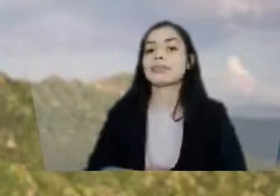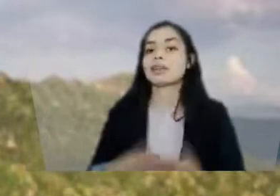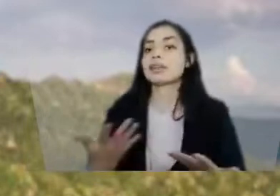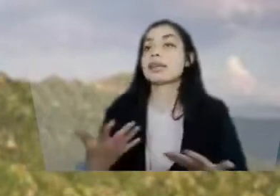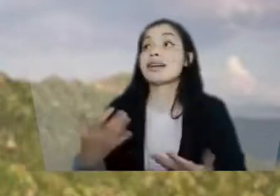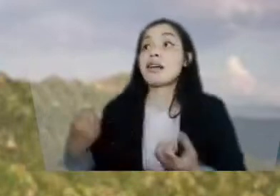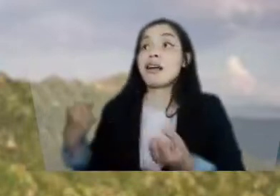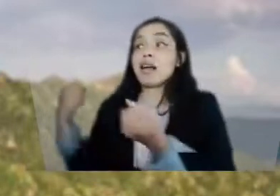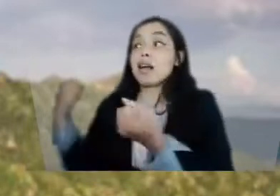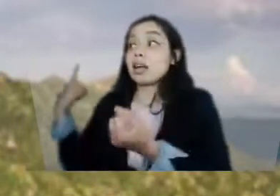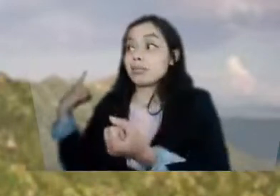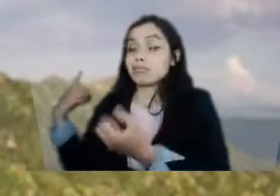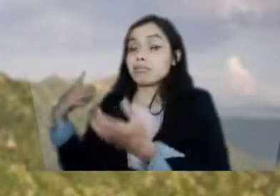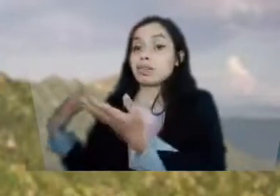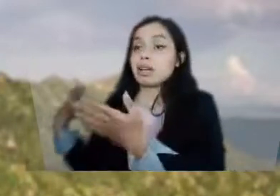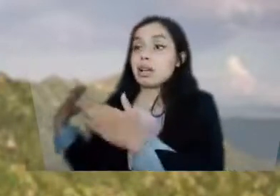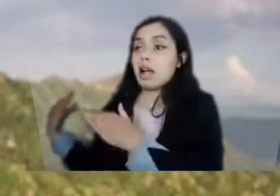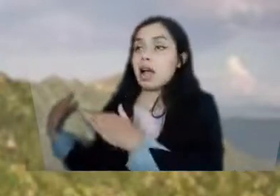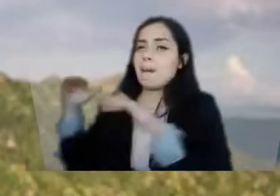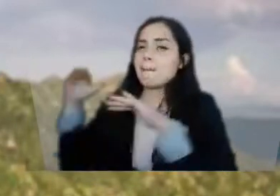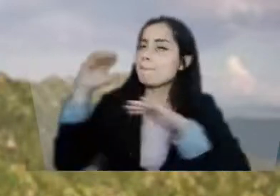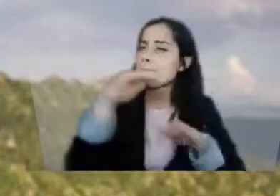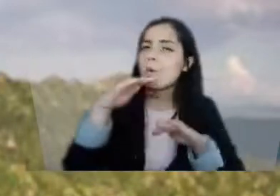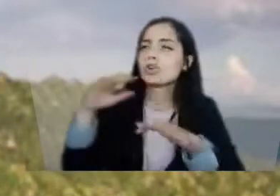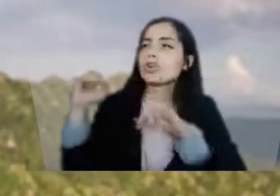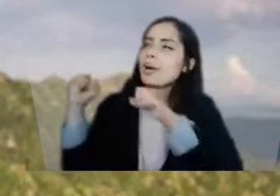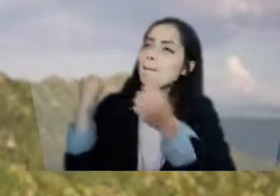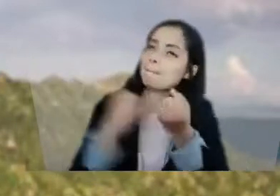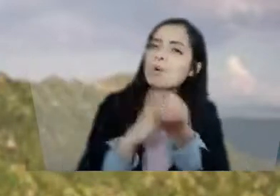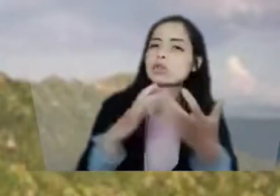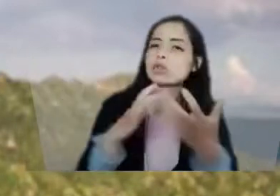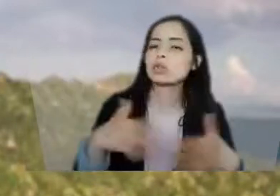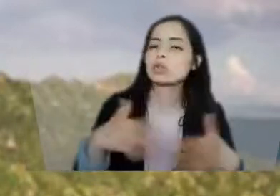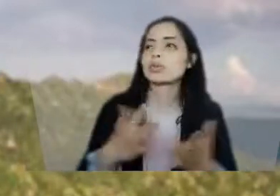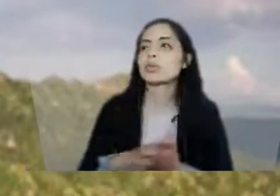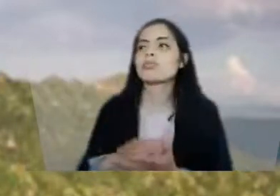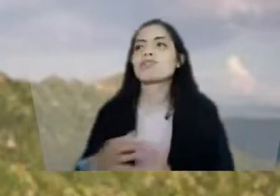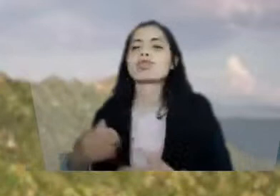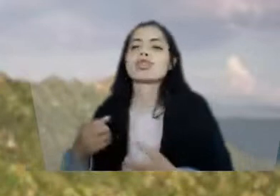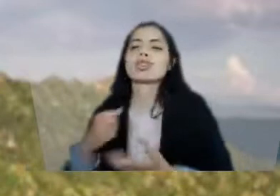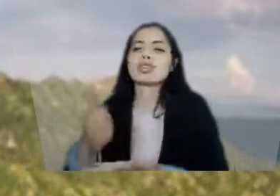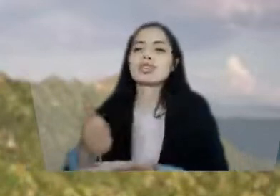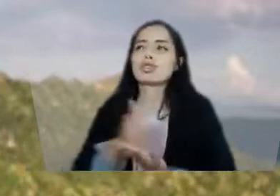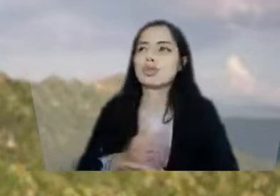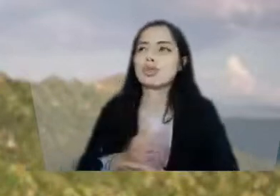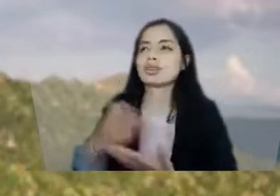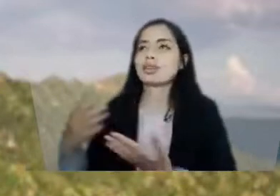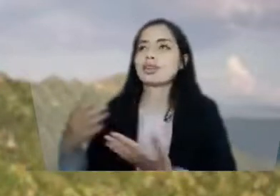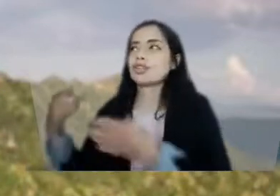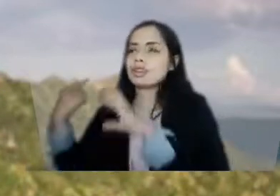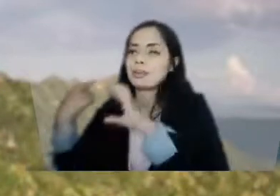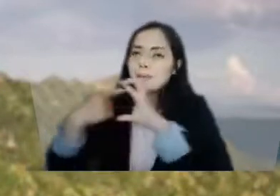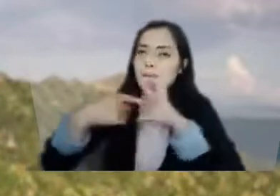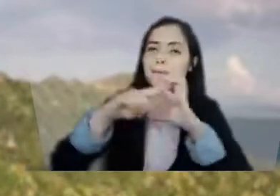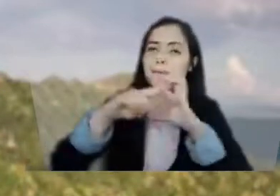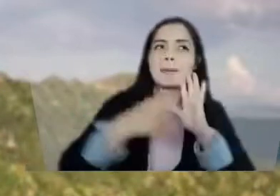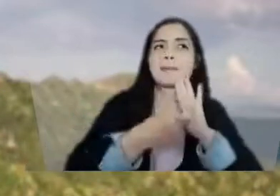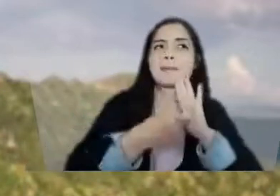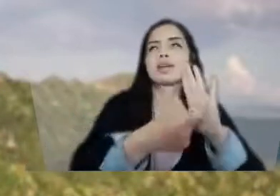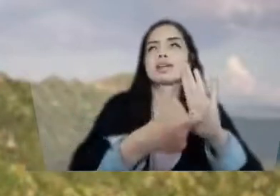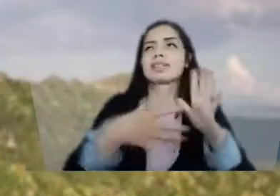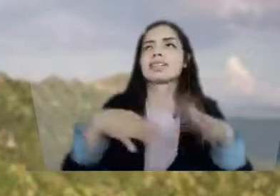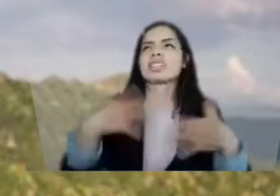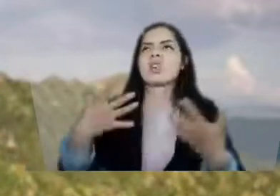especímenes, mandándonos muestras para poder hacer análisis genéticos de estos especímenes y ayudándonos a descubrir cosas nuevas de estas expediciones, cada